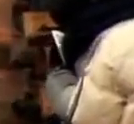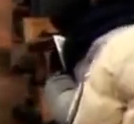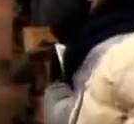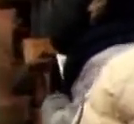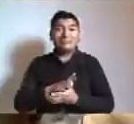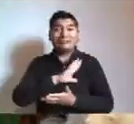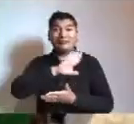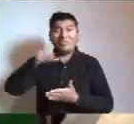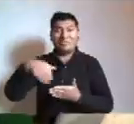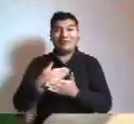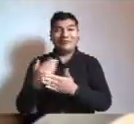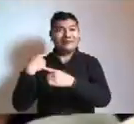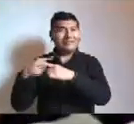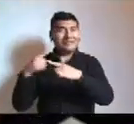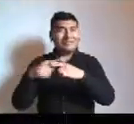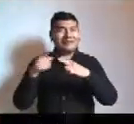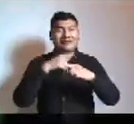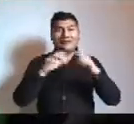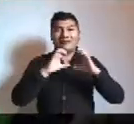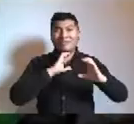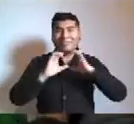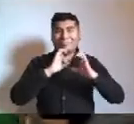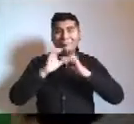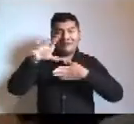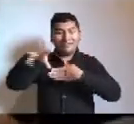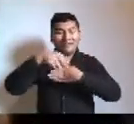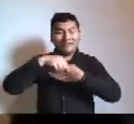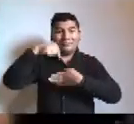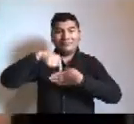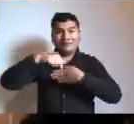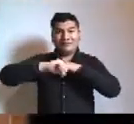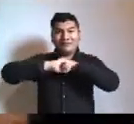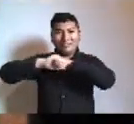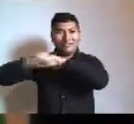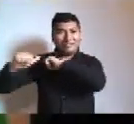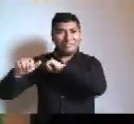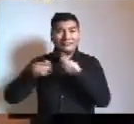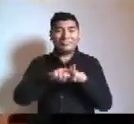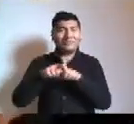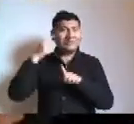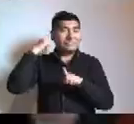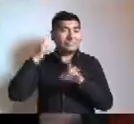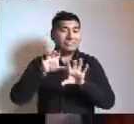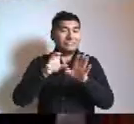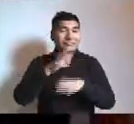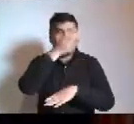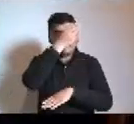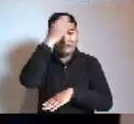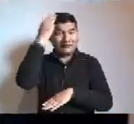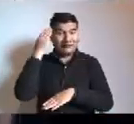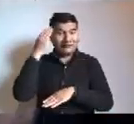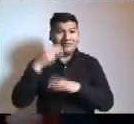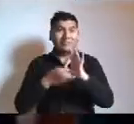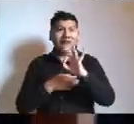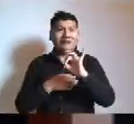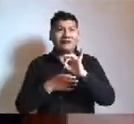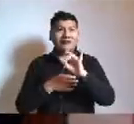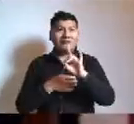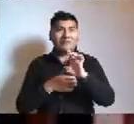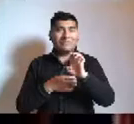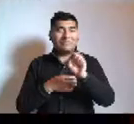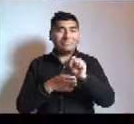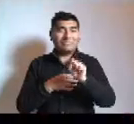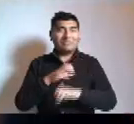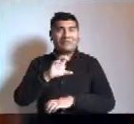Alto, y todos los medios de comunicación televisivos que bajan esta señal. También Radio María en todas frecuencias, el sistema Fides a nivel